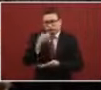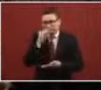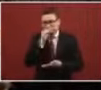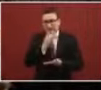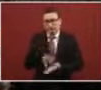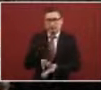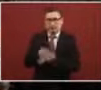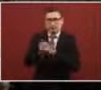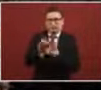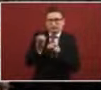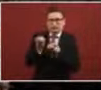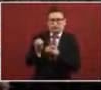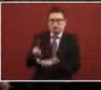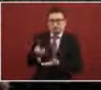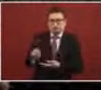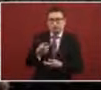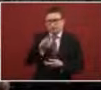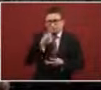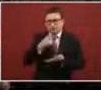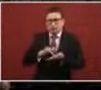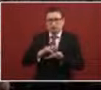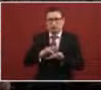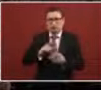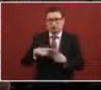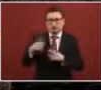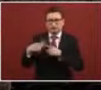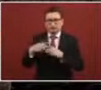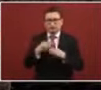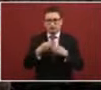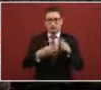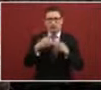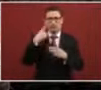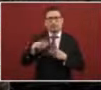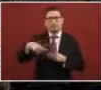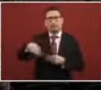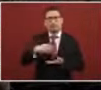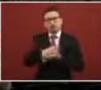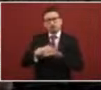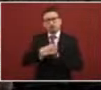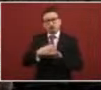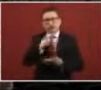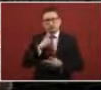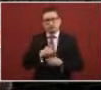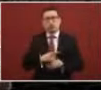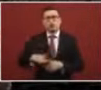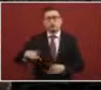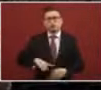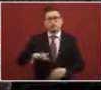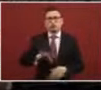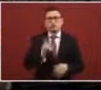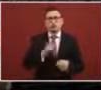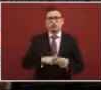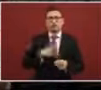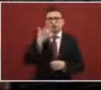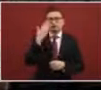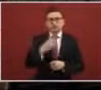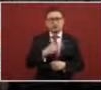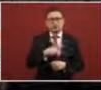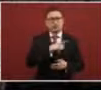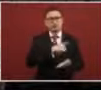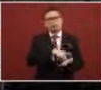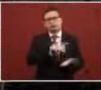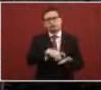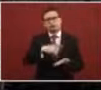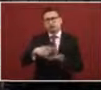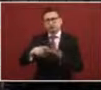abasto de medicamentos y de materiales de curación. El gobierno federal, ustedes saben, a través de la compra de